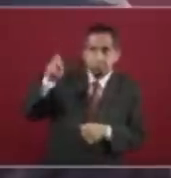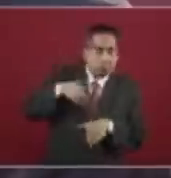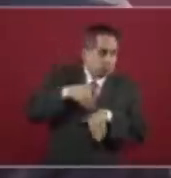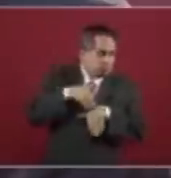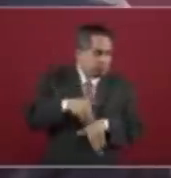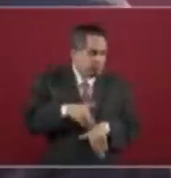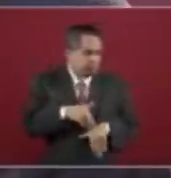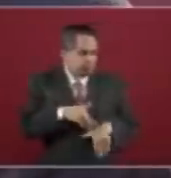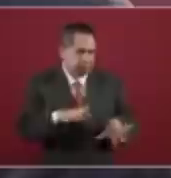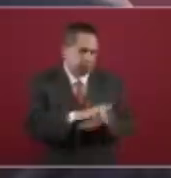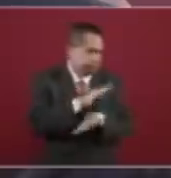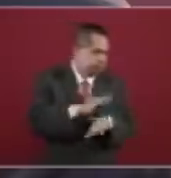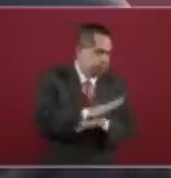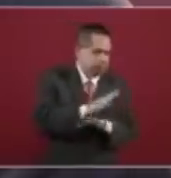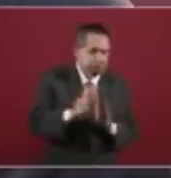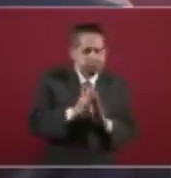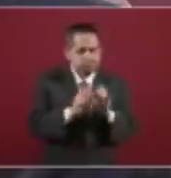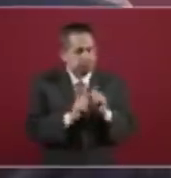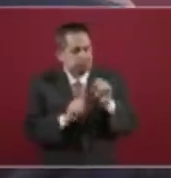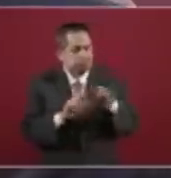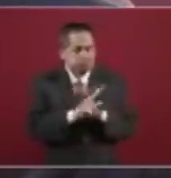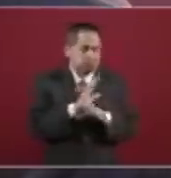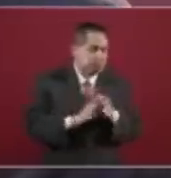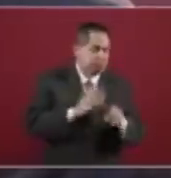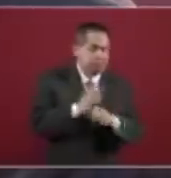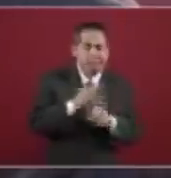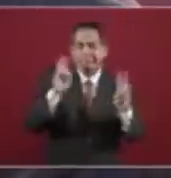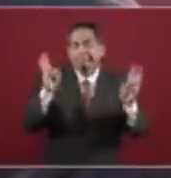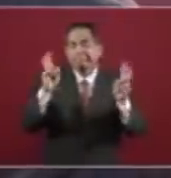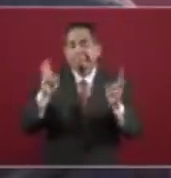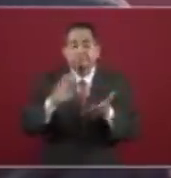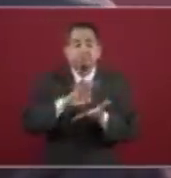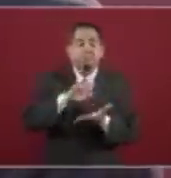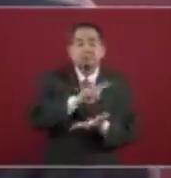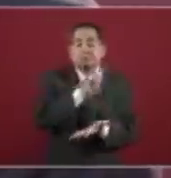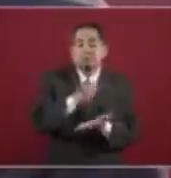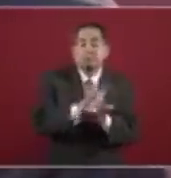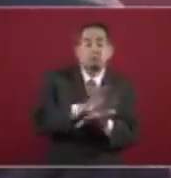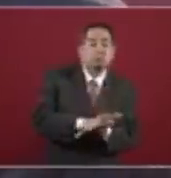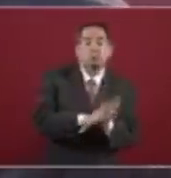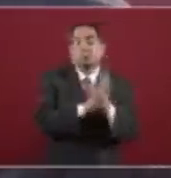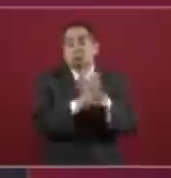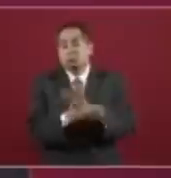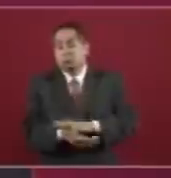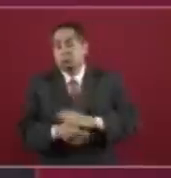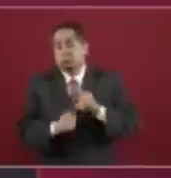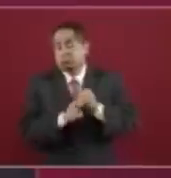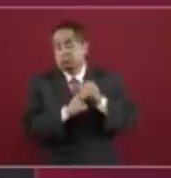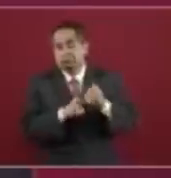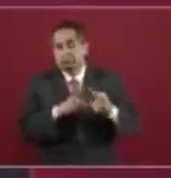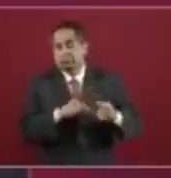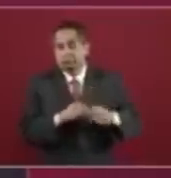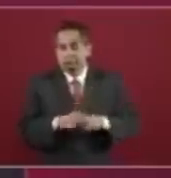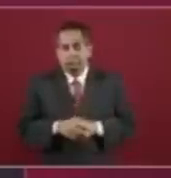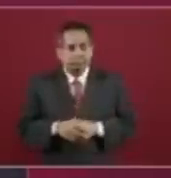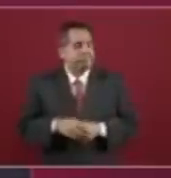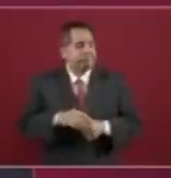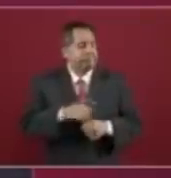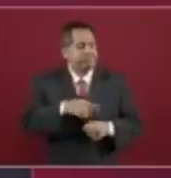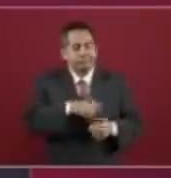para la aplicación de la agenda de las llamadas reformas estructurales, las